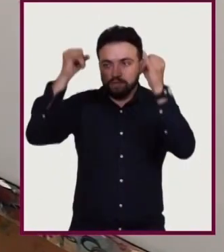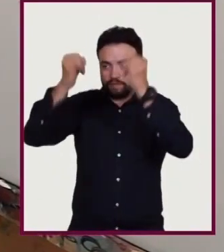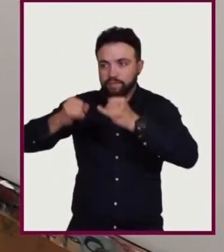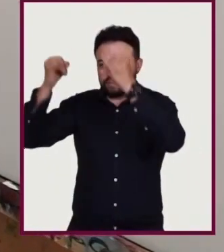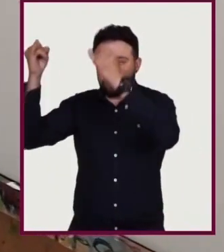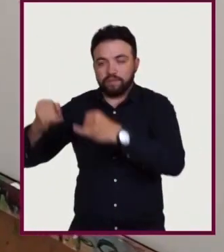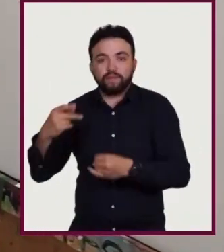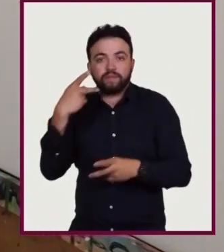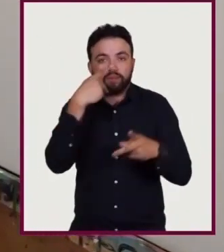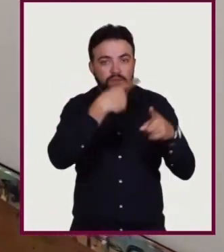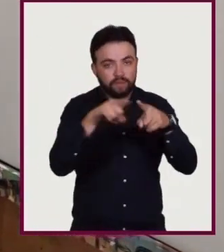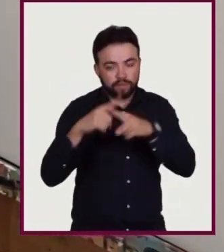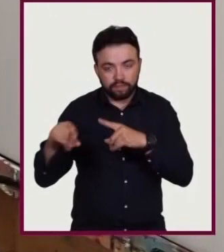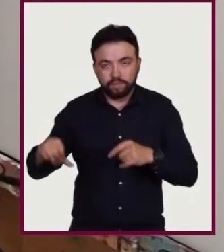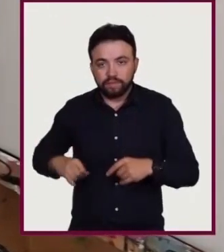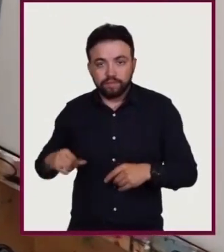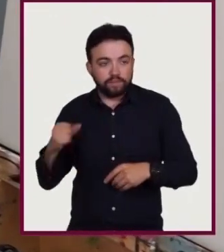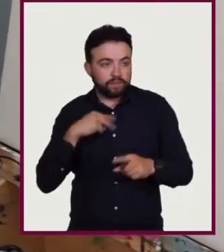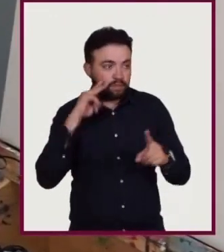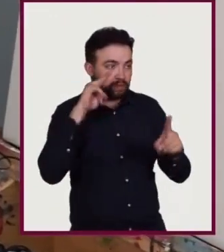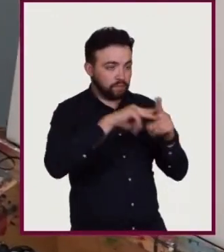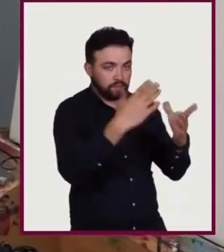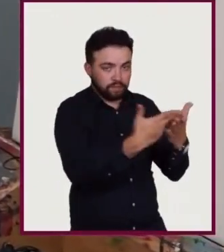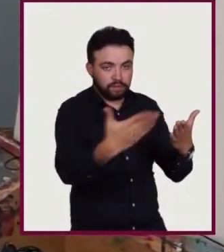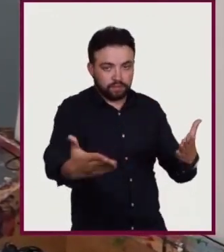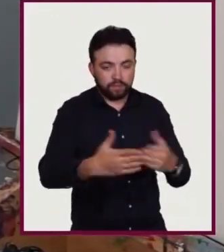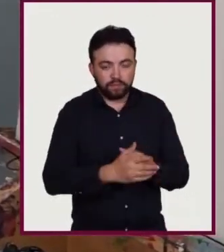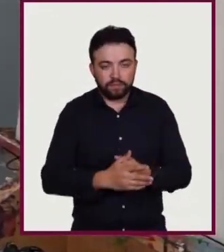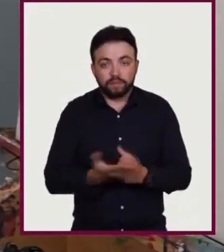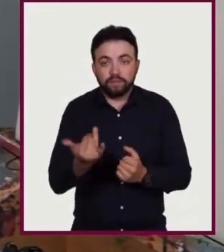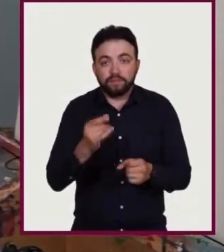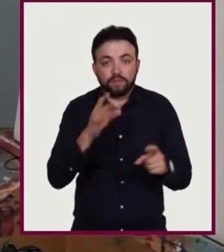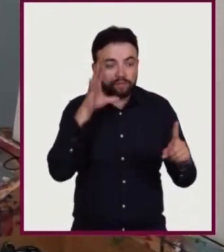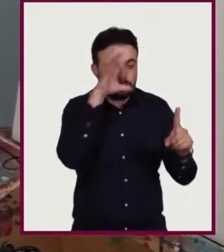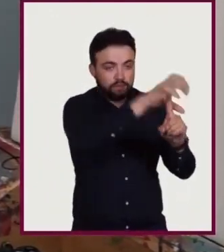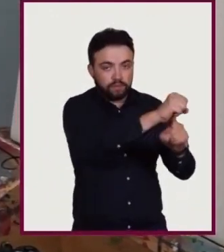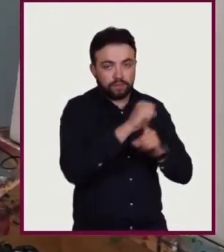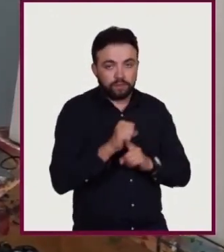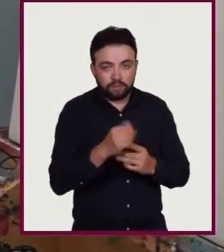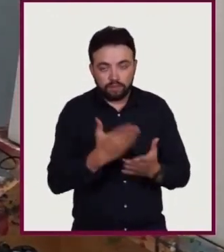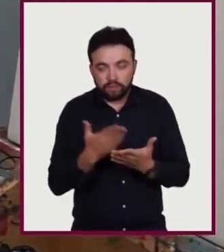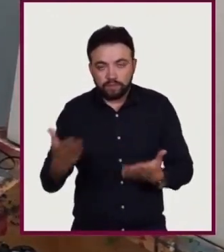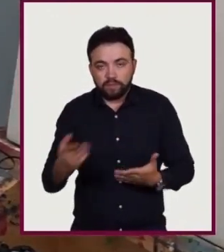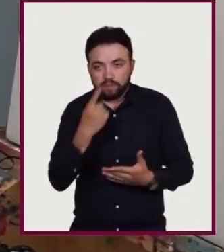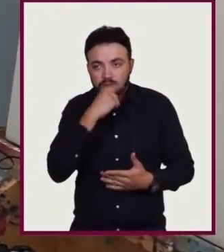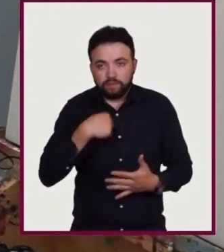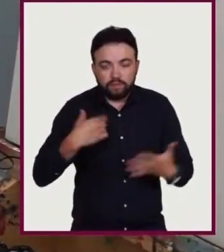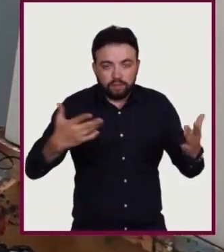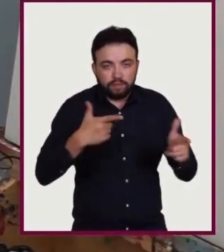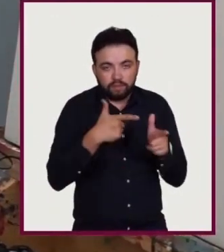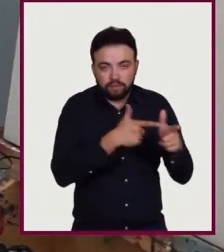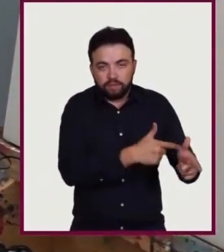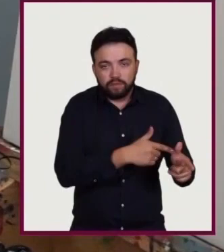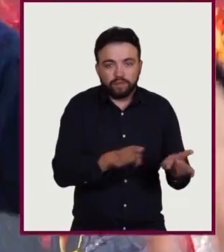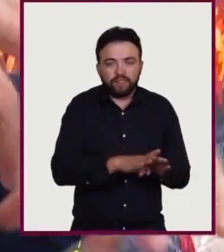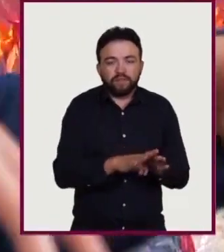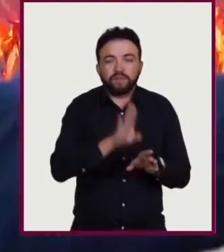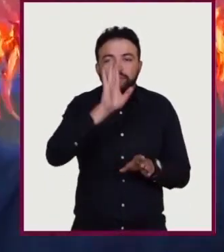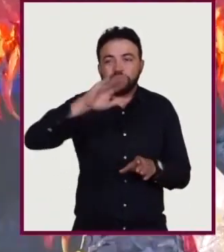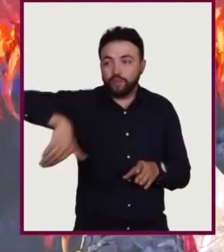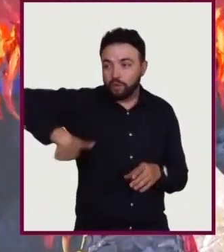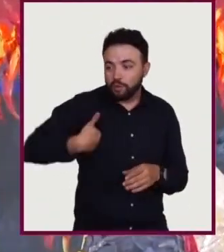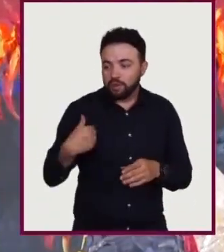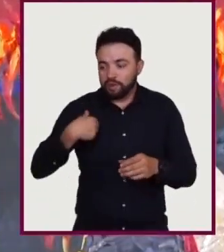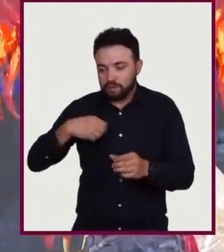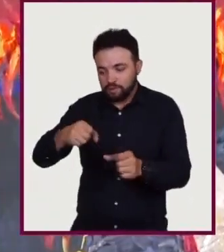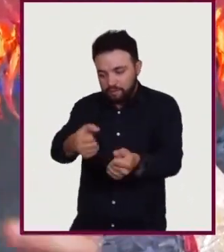de esos intereses o cosas que estoy viendo en el momento y tomarlos en cuenta como, sabes, como sacarlos de un archivero y como